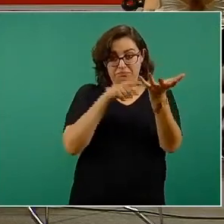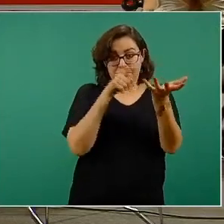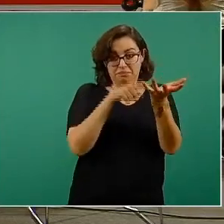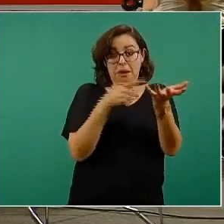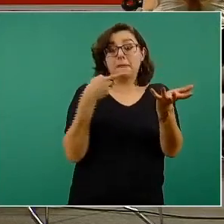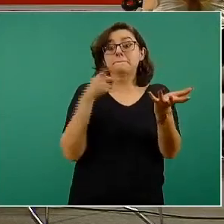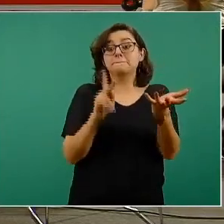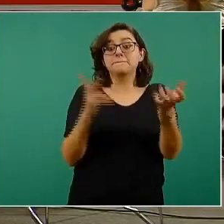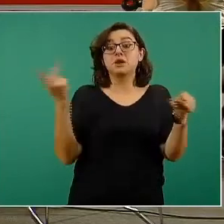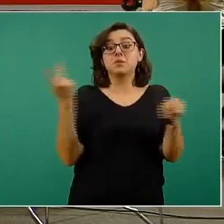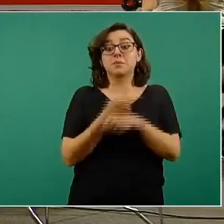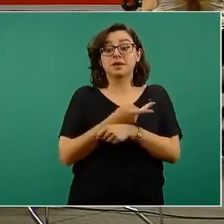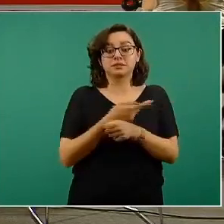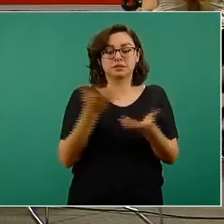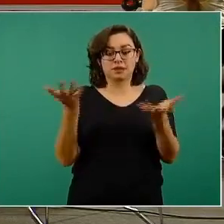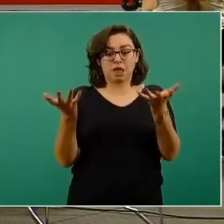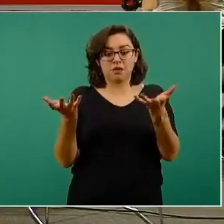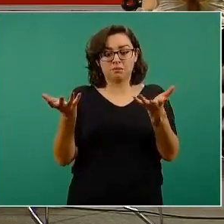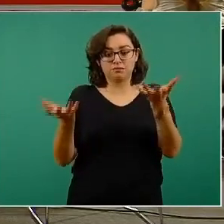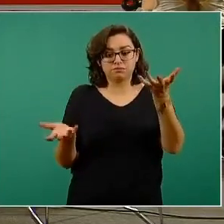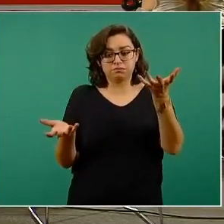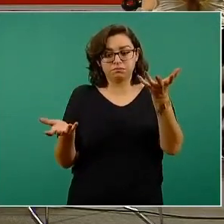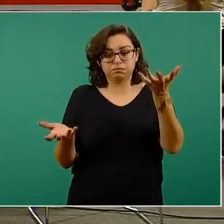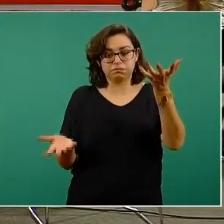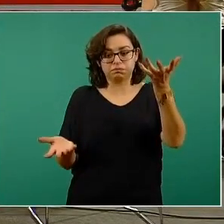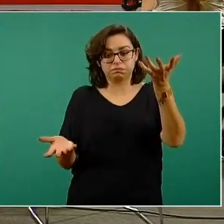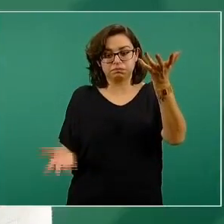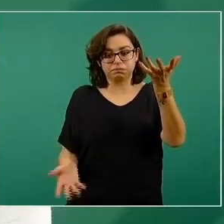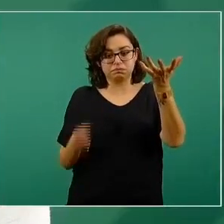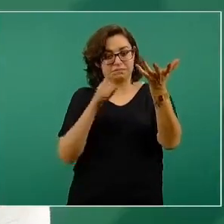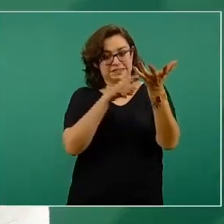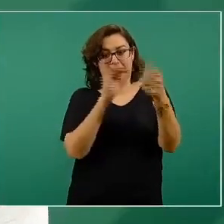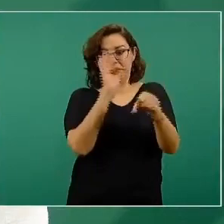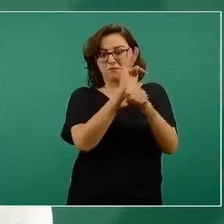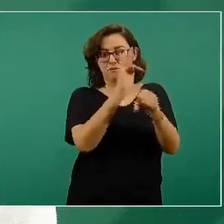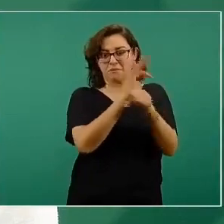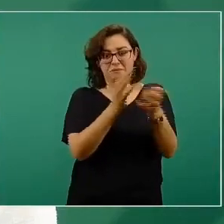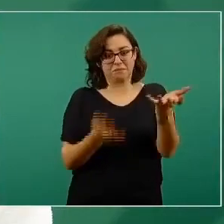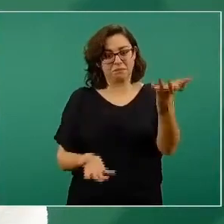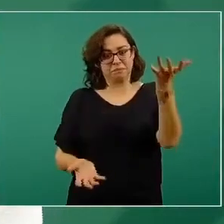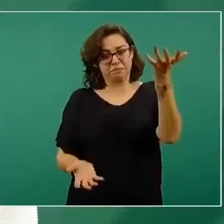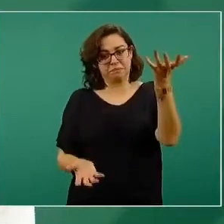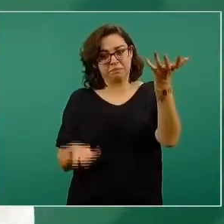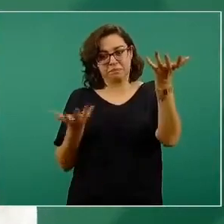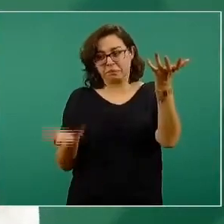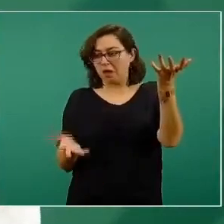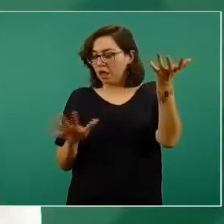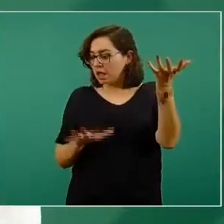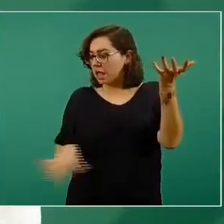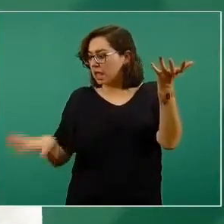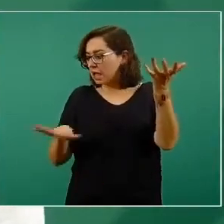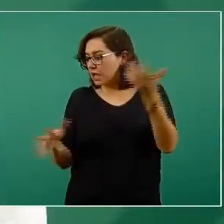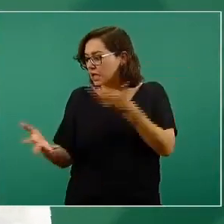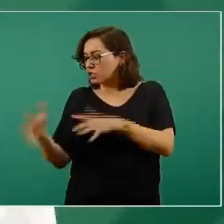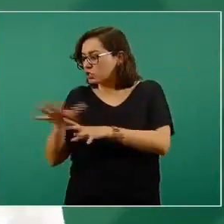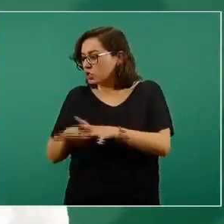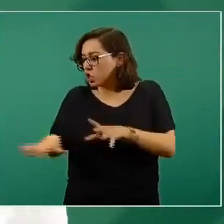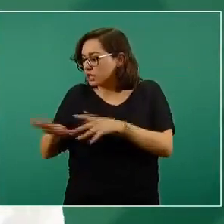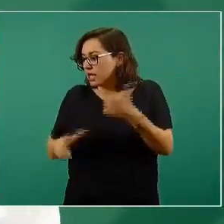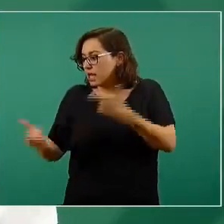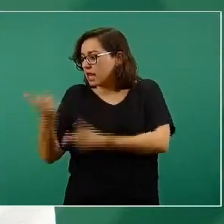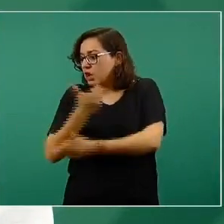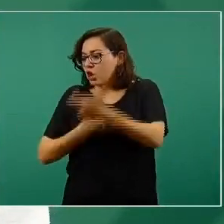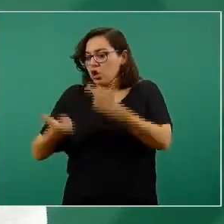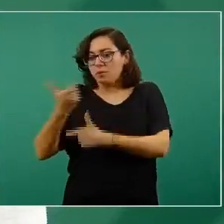naturaleza de las intervenciones lleva a reducir la actividad social y económica. Y esto